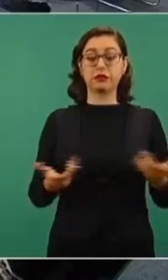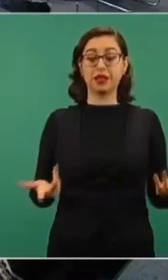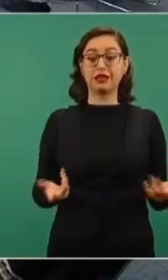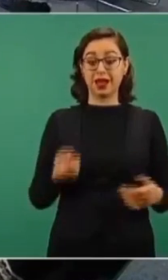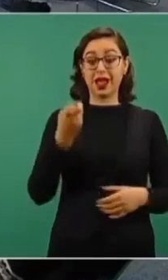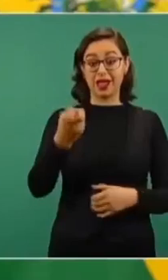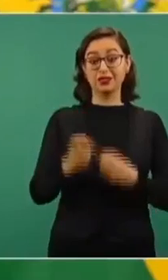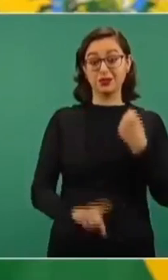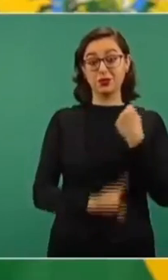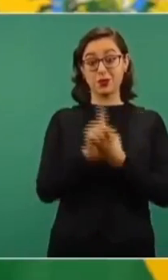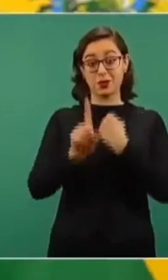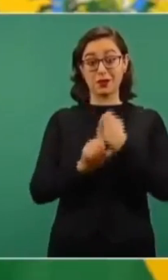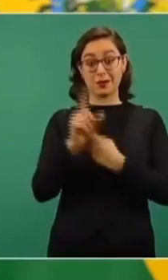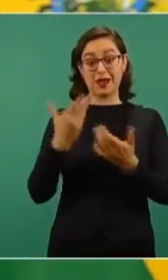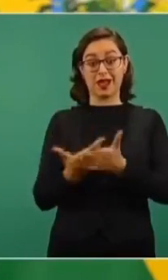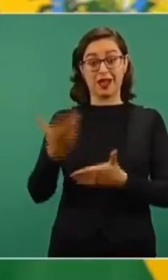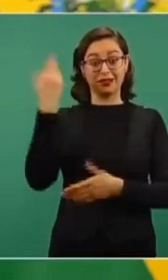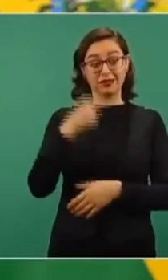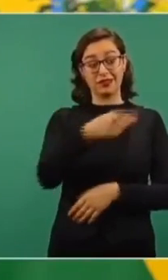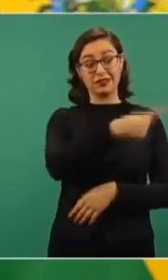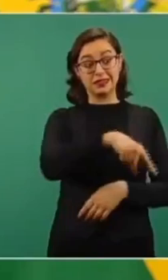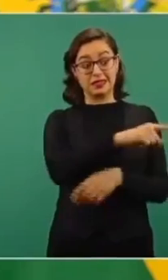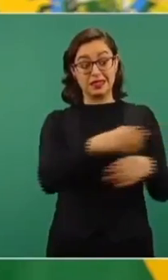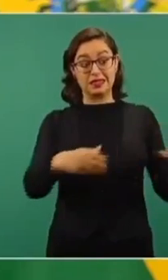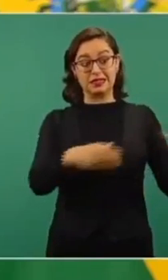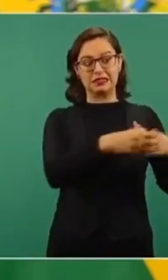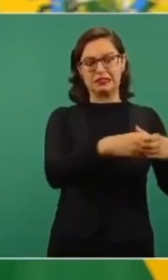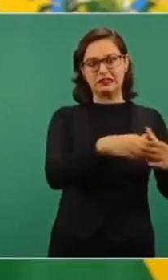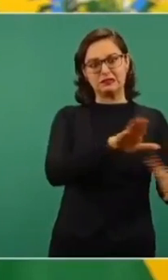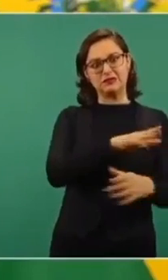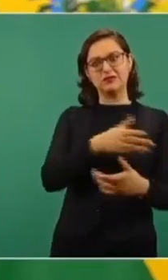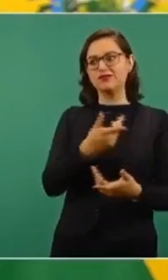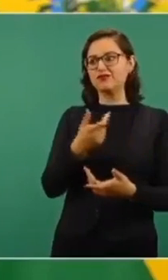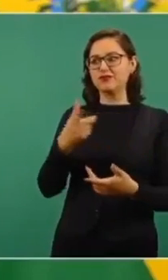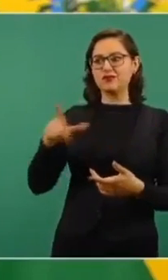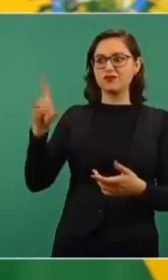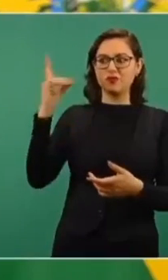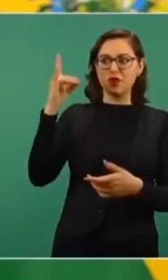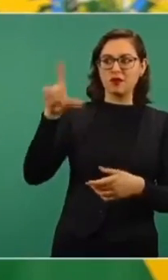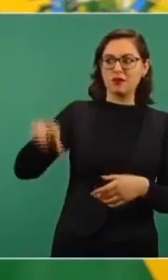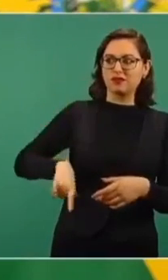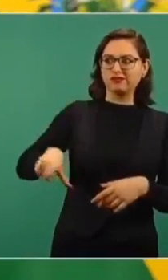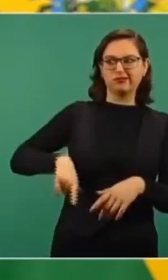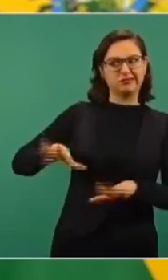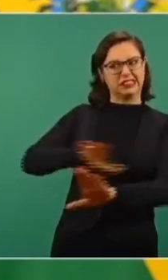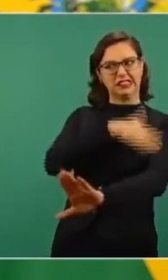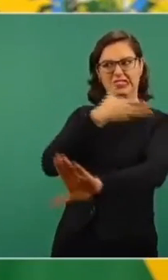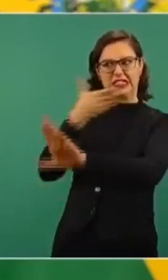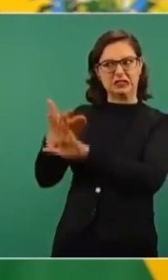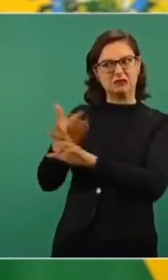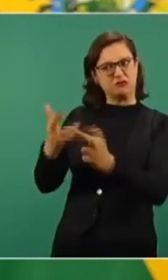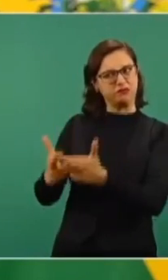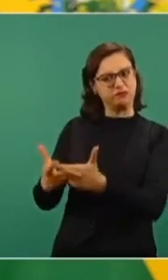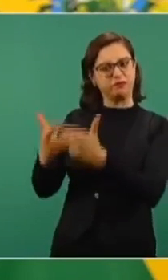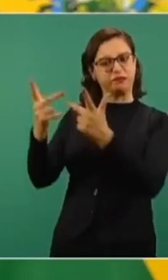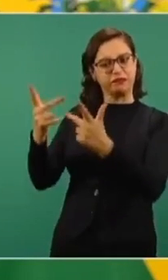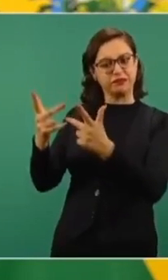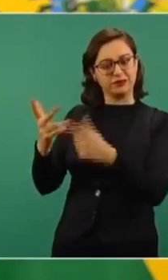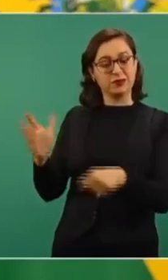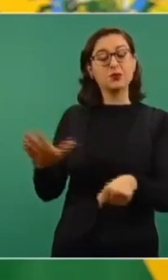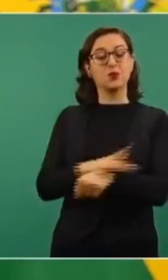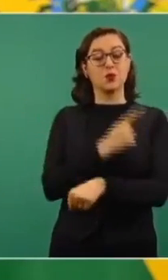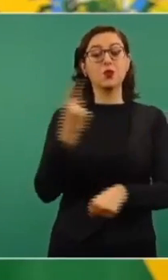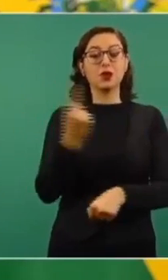Estado. Bolivia estaba avanzando, como bien lo mencionaba el periodista, en la industrialización. Teníamos ya un acuerdo